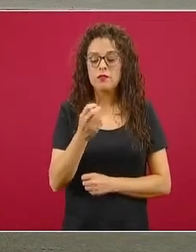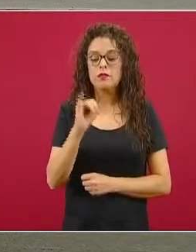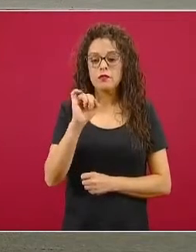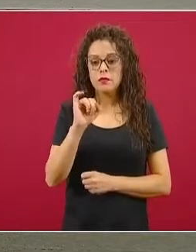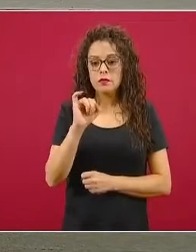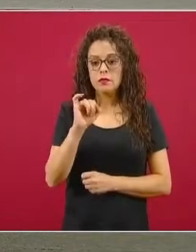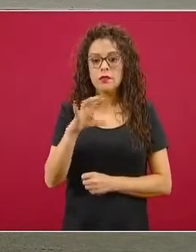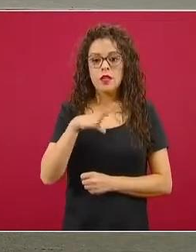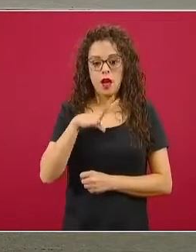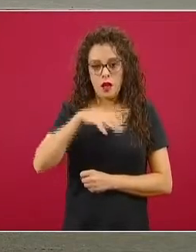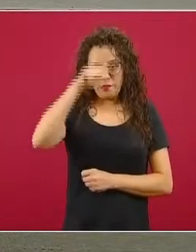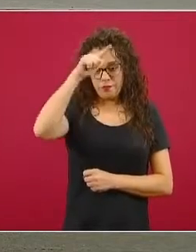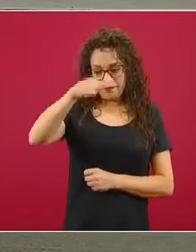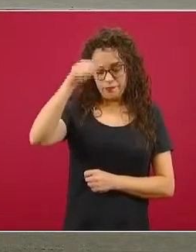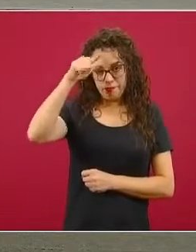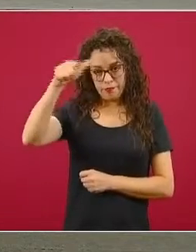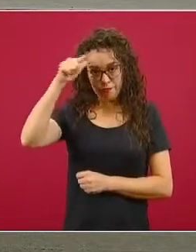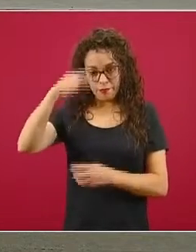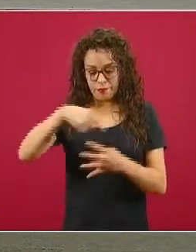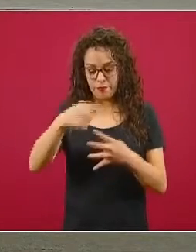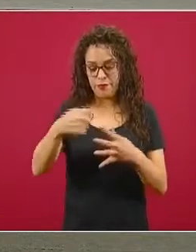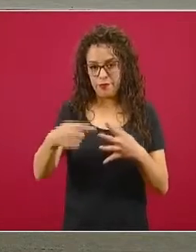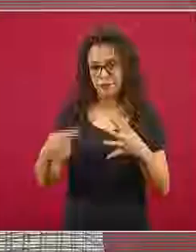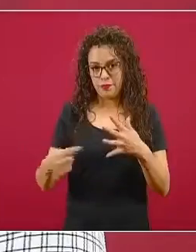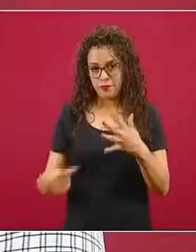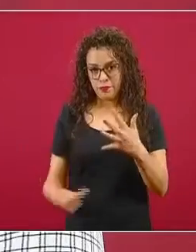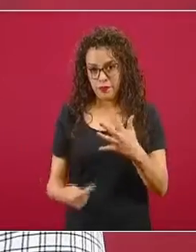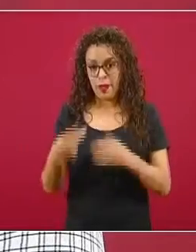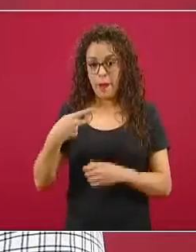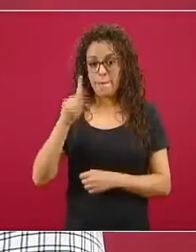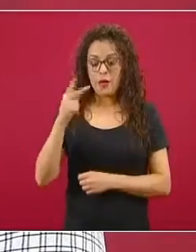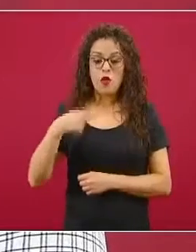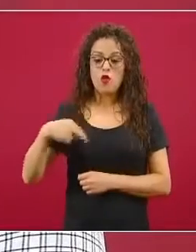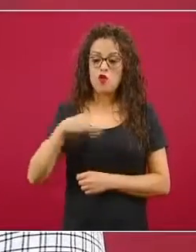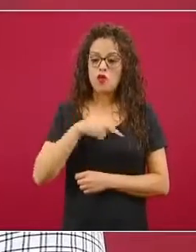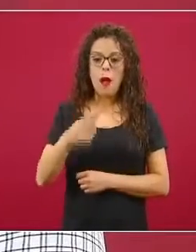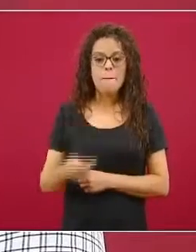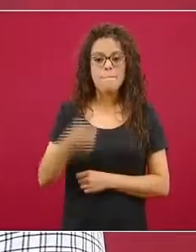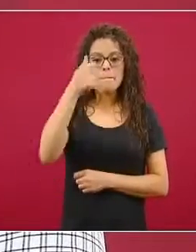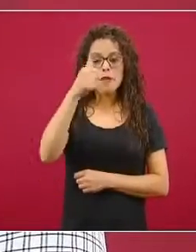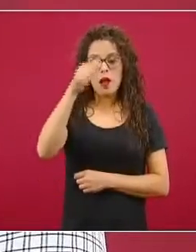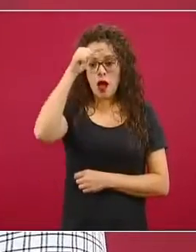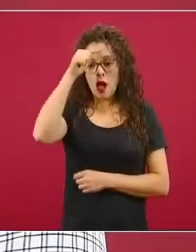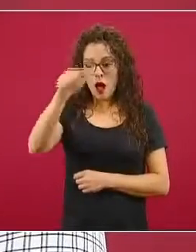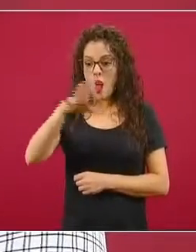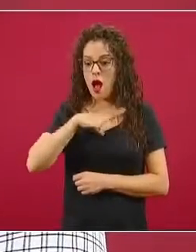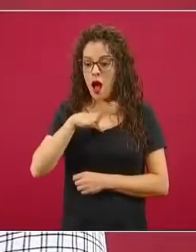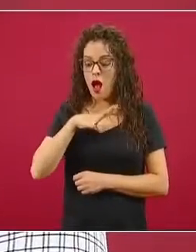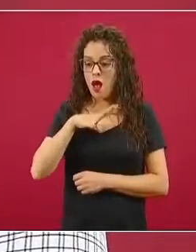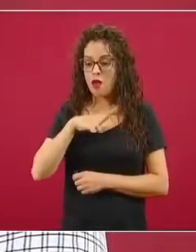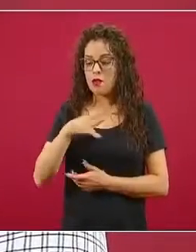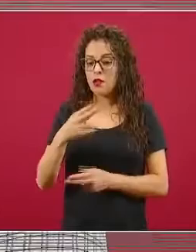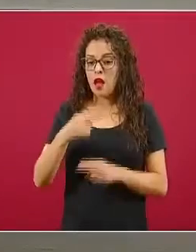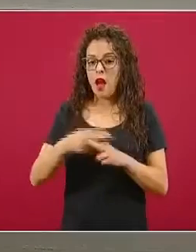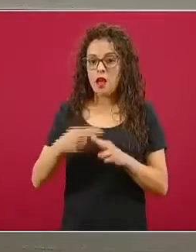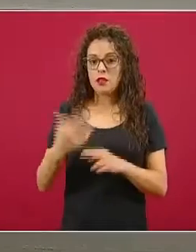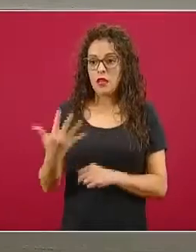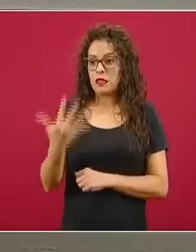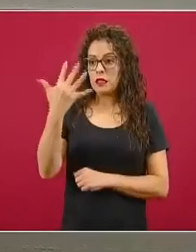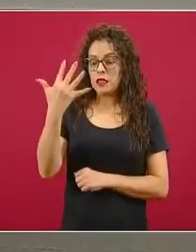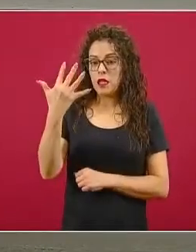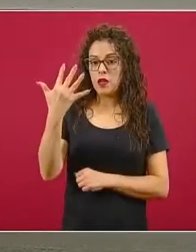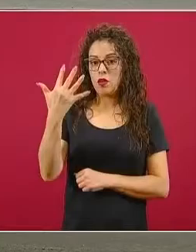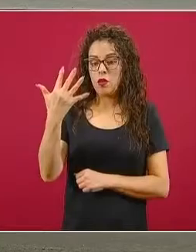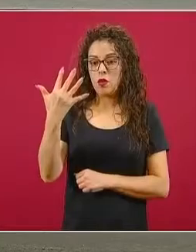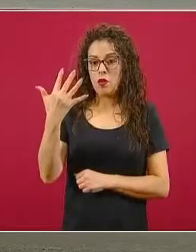tenemos identificadas. Lógicamente graficamos las primeras, o sea, las que vimos con un nivel de hasta 5 frecuencias, o